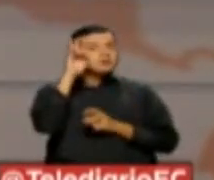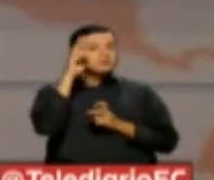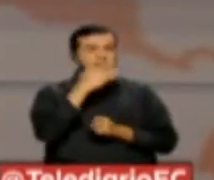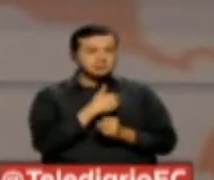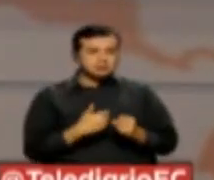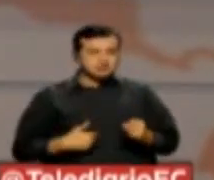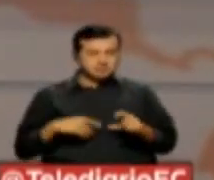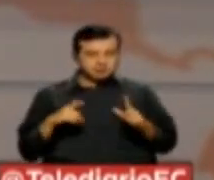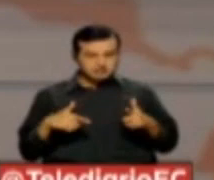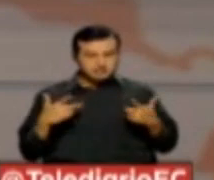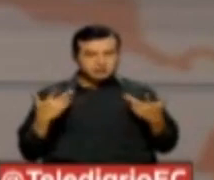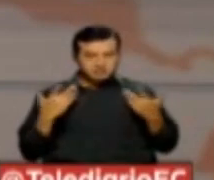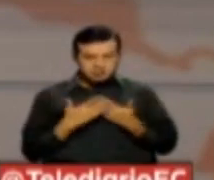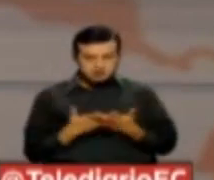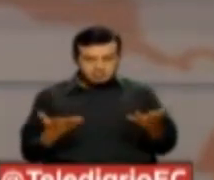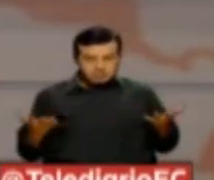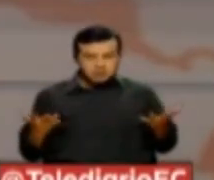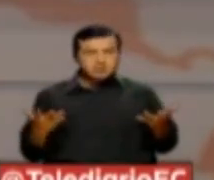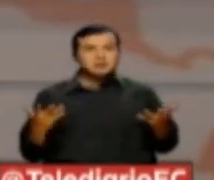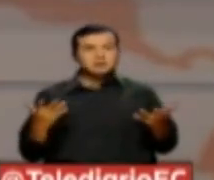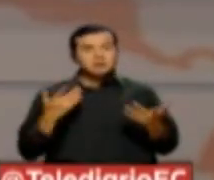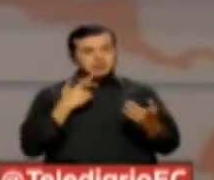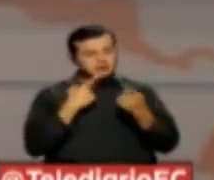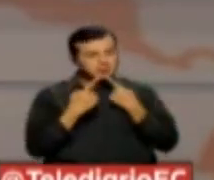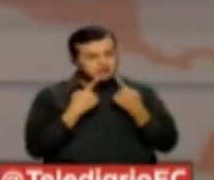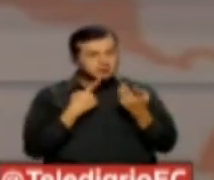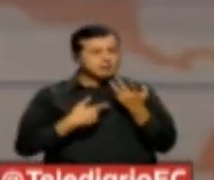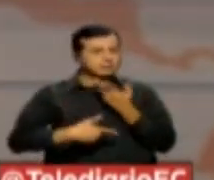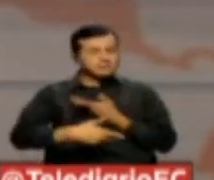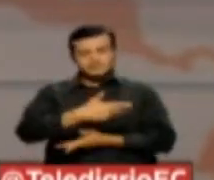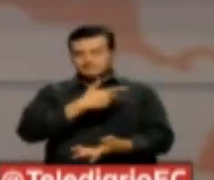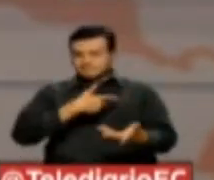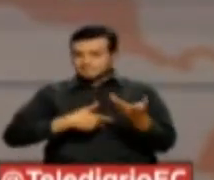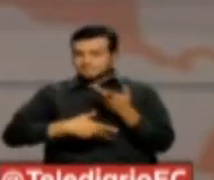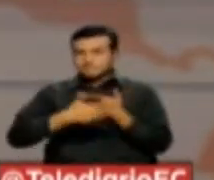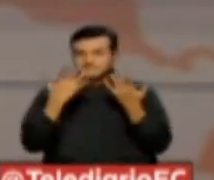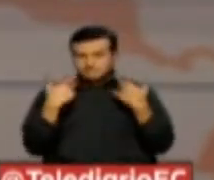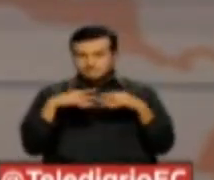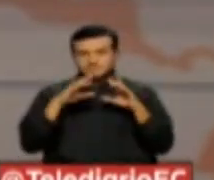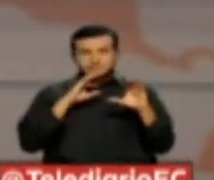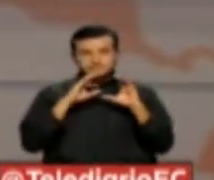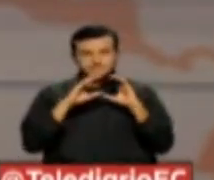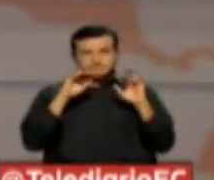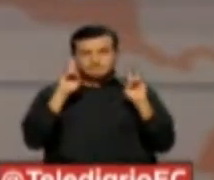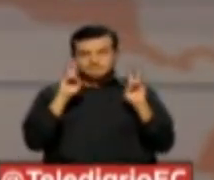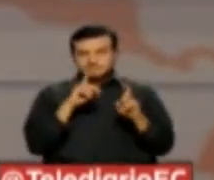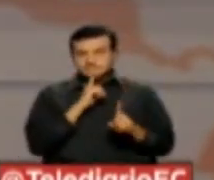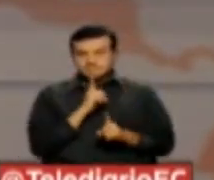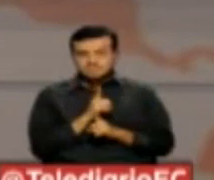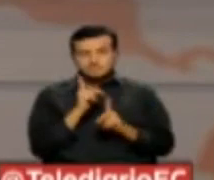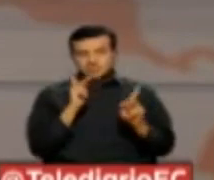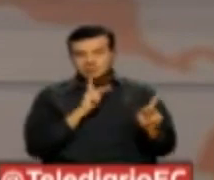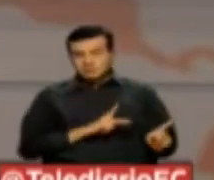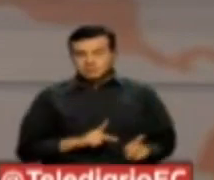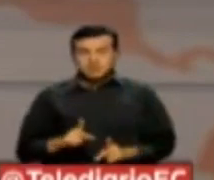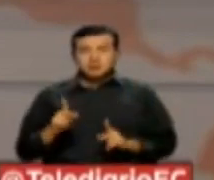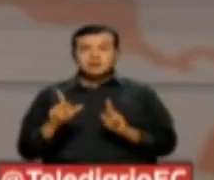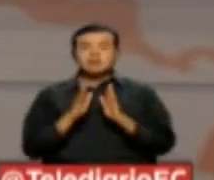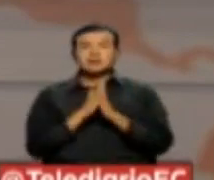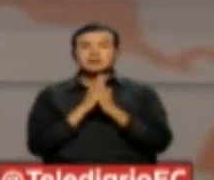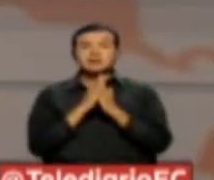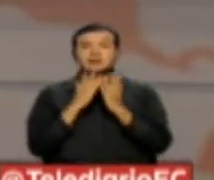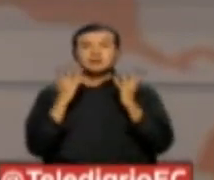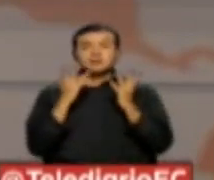lenin moreno es decir de tener diálogos de conversar estamos trabajando exactamente este plan del libro y la lectura